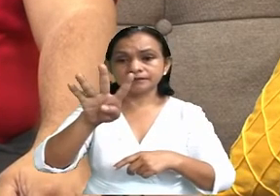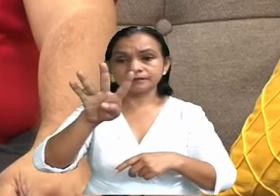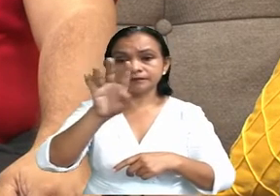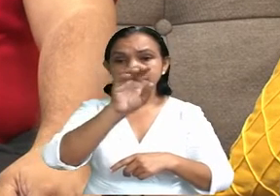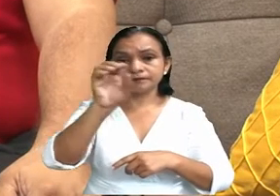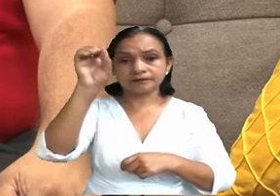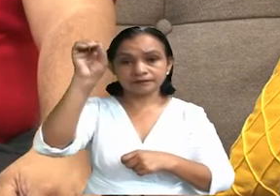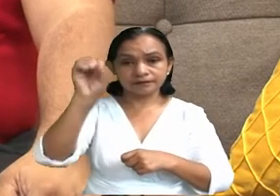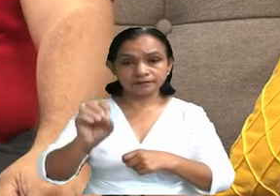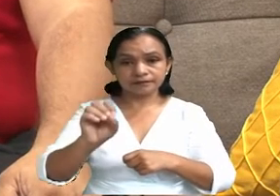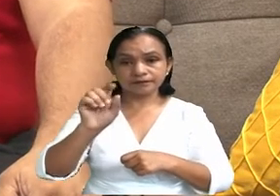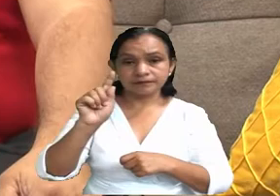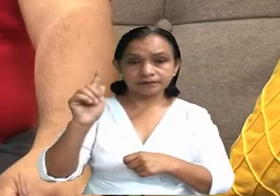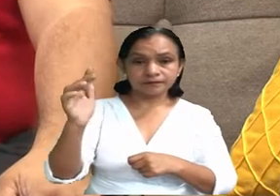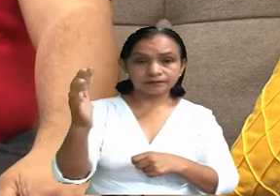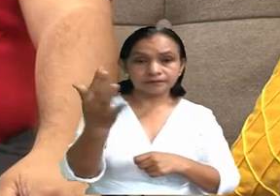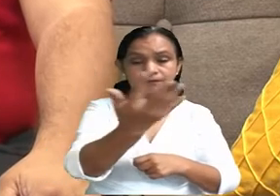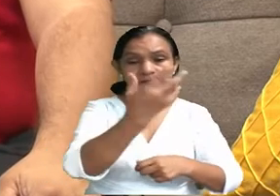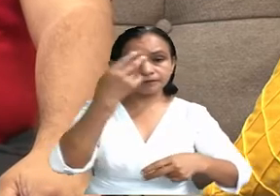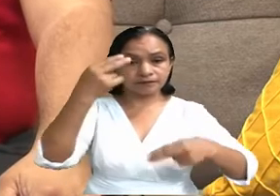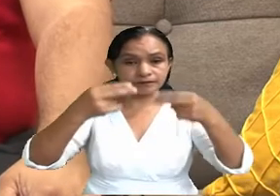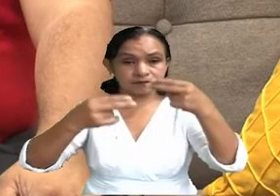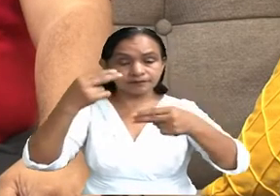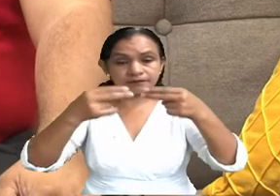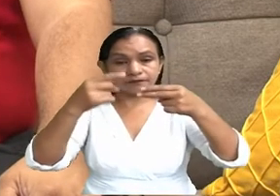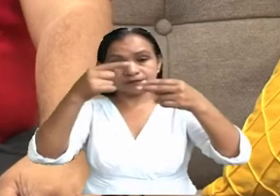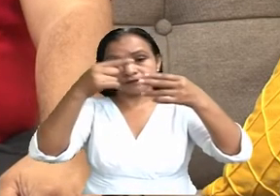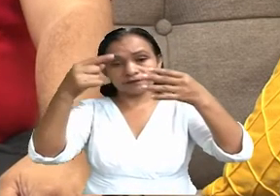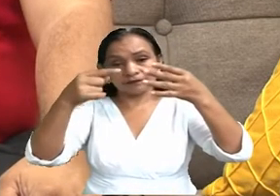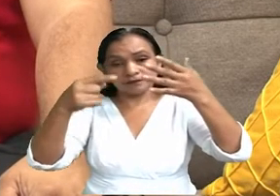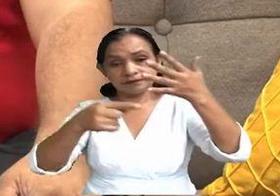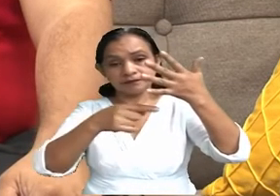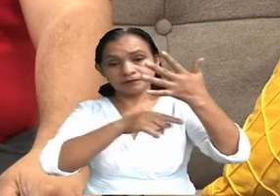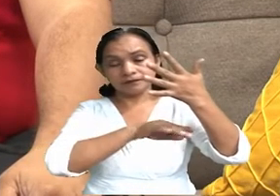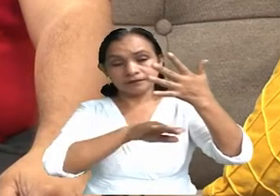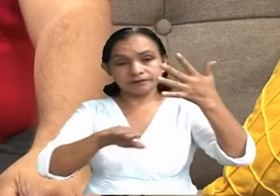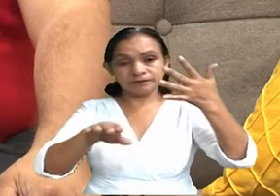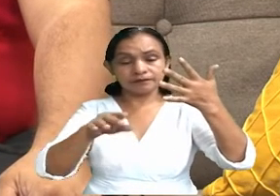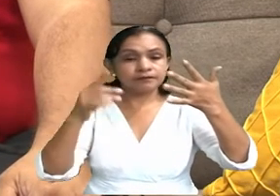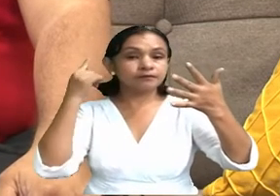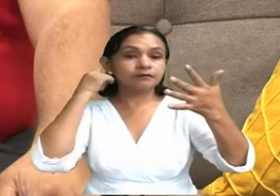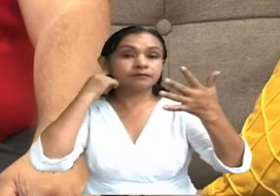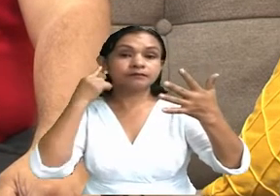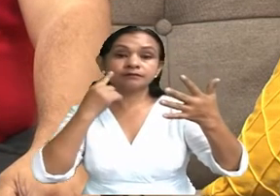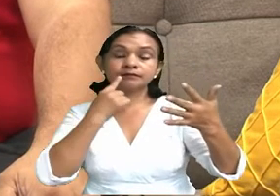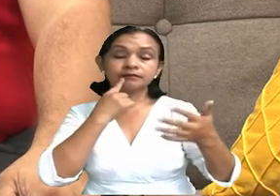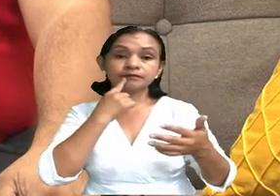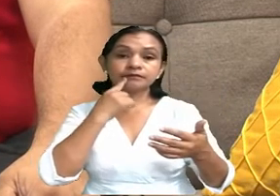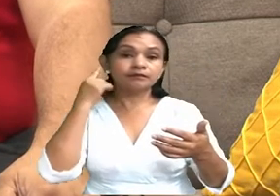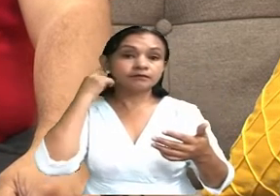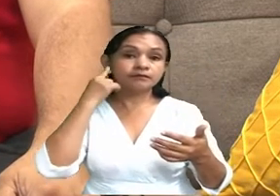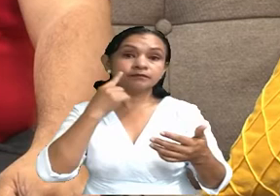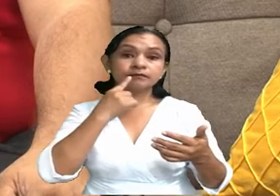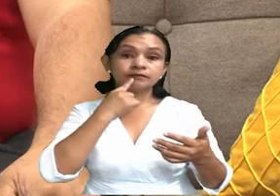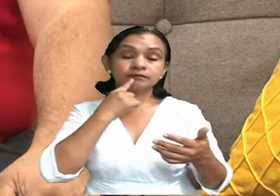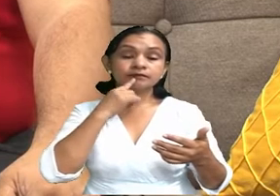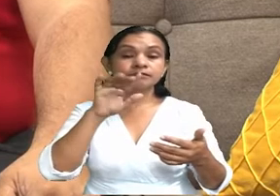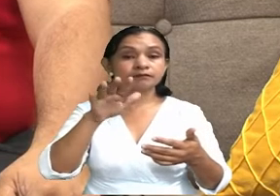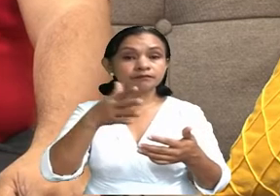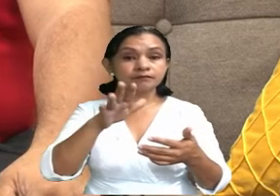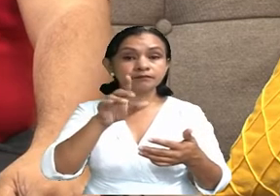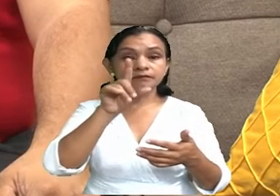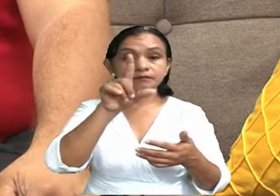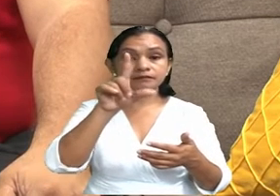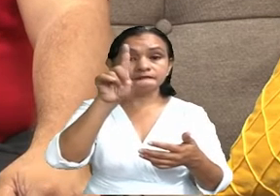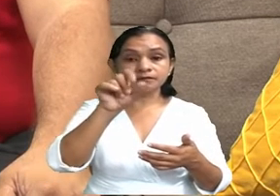14% de toda la estadística. Okay. Y luego sigue la discapacidad auditiva, ¿verdad? Que representa aproximadamente